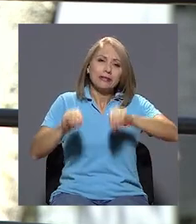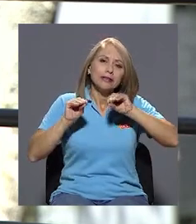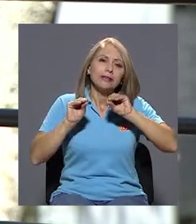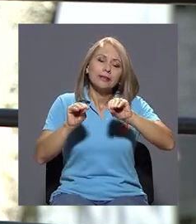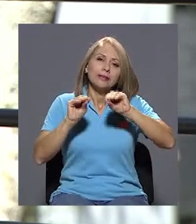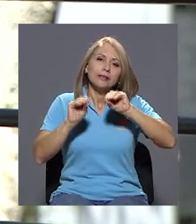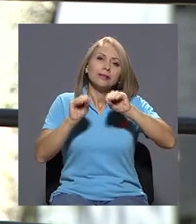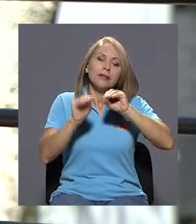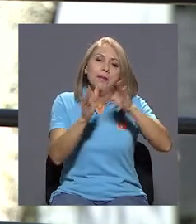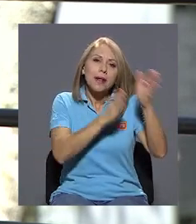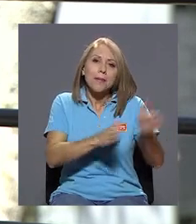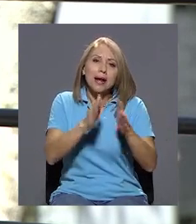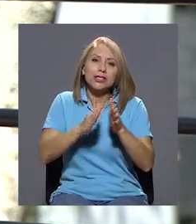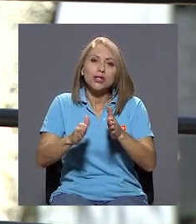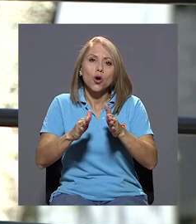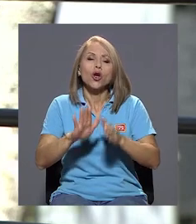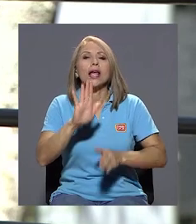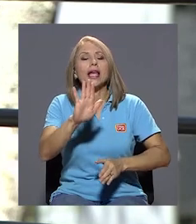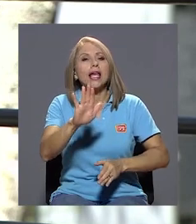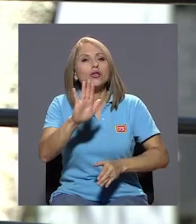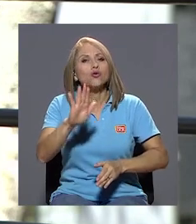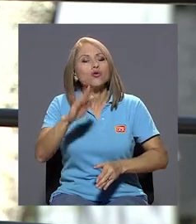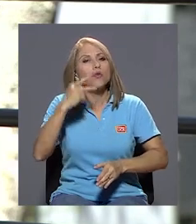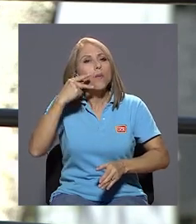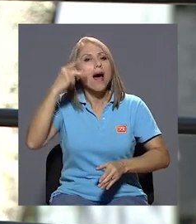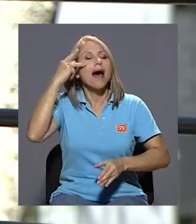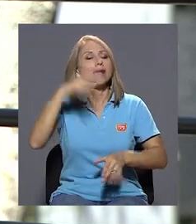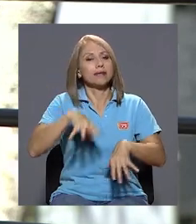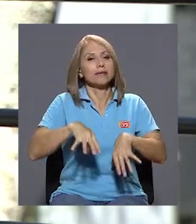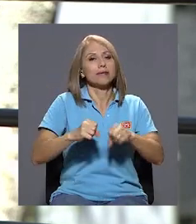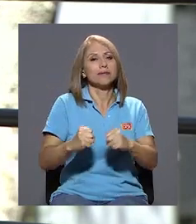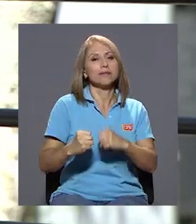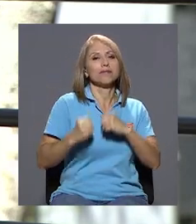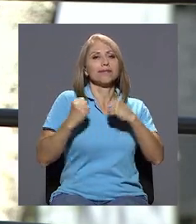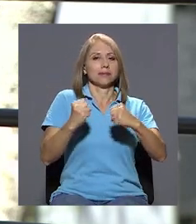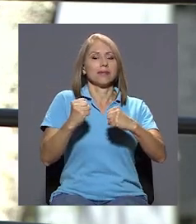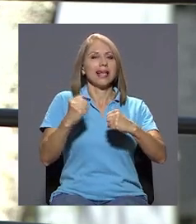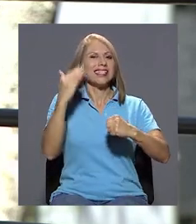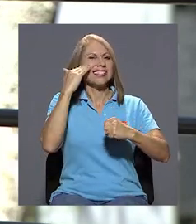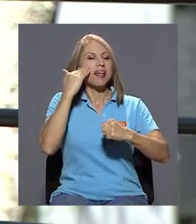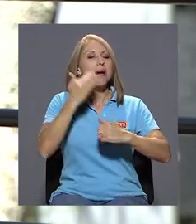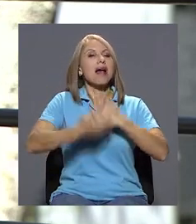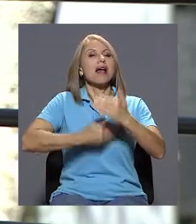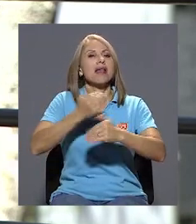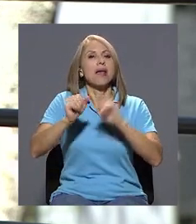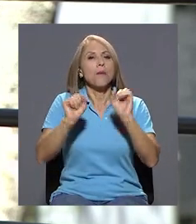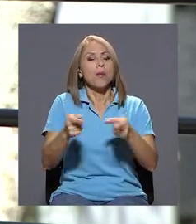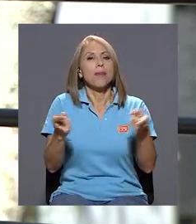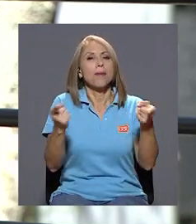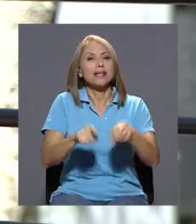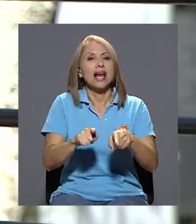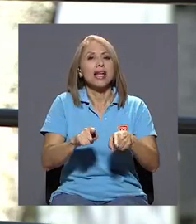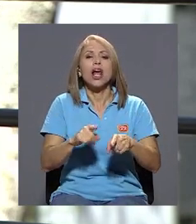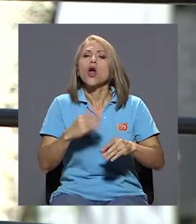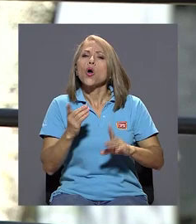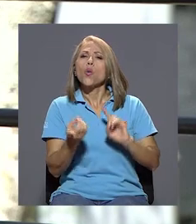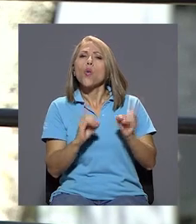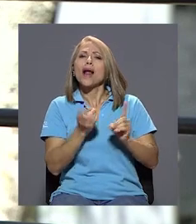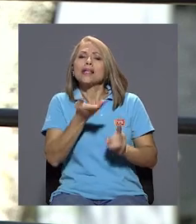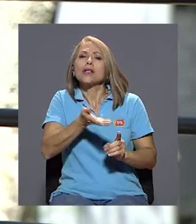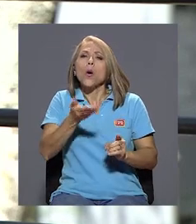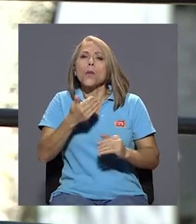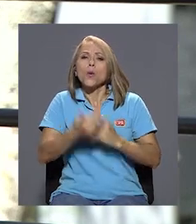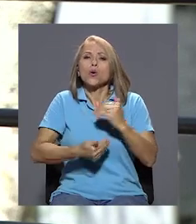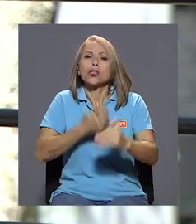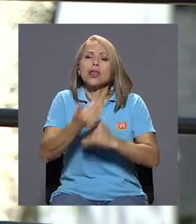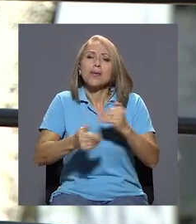papá sea empoderado, que tenga conocimiento de lo que pueda pasar, de los procedimientos que su hijo va a tener, de cómo reaccionar, porque muchas